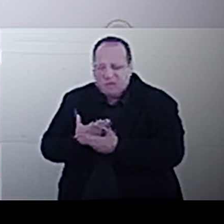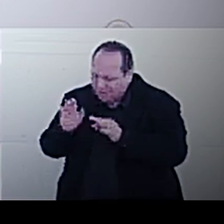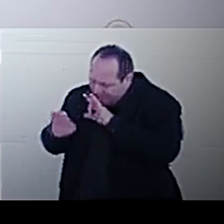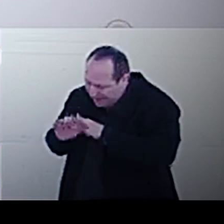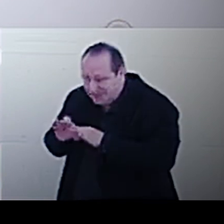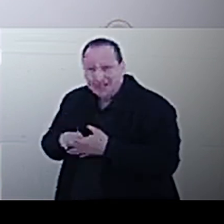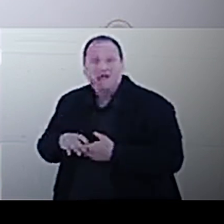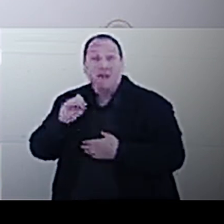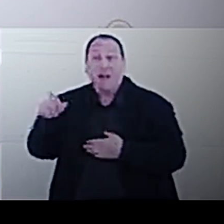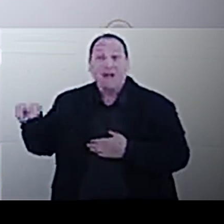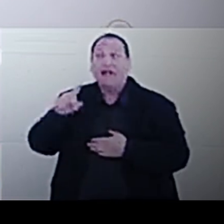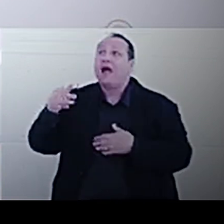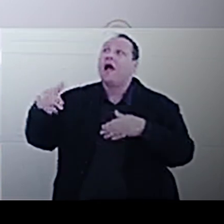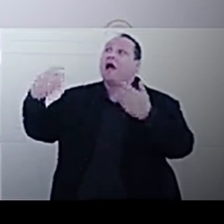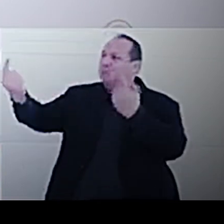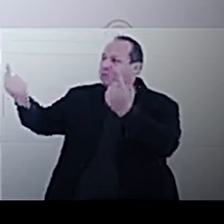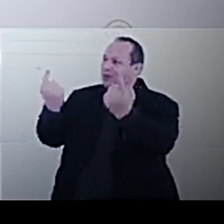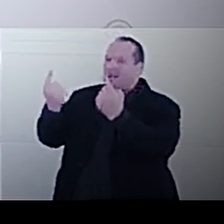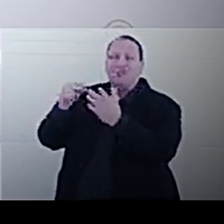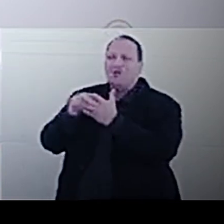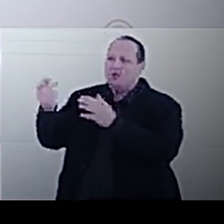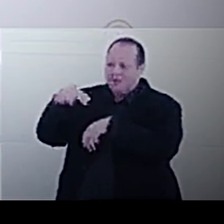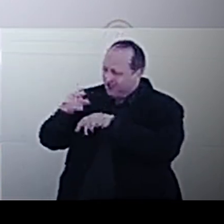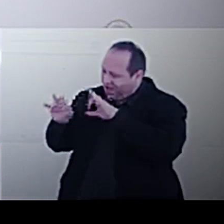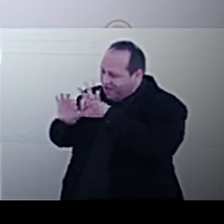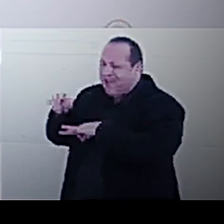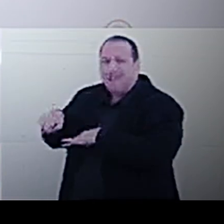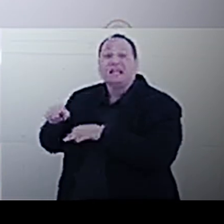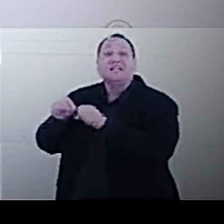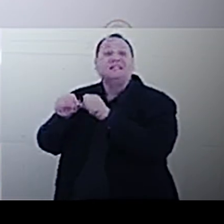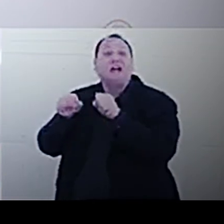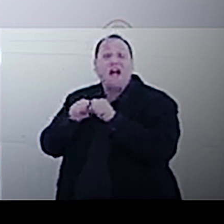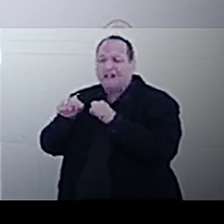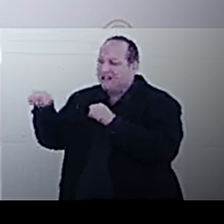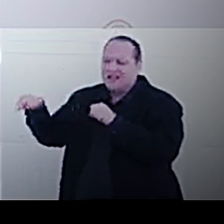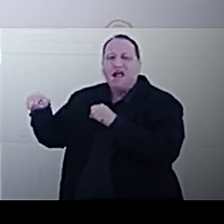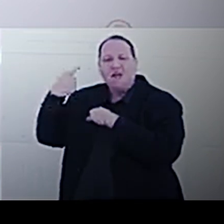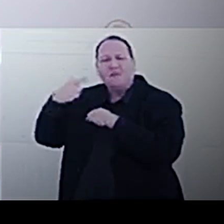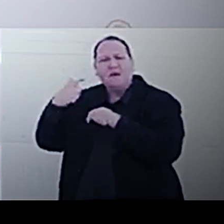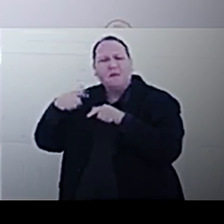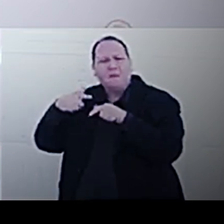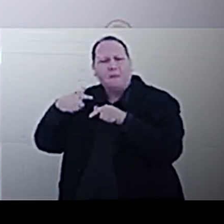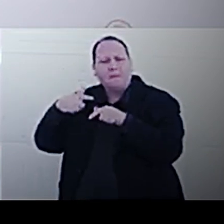contar con servicio de consulta externa, así como también salas